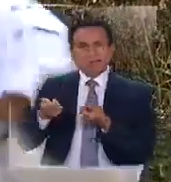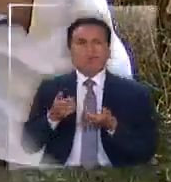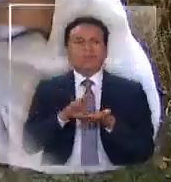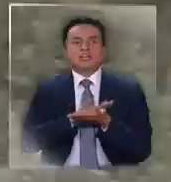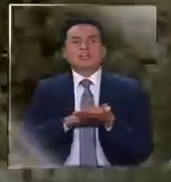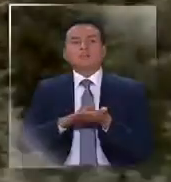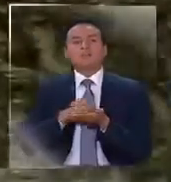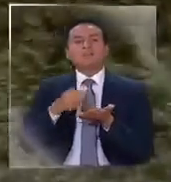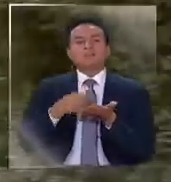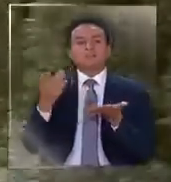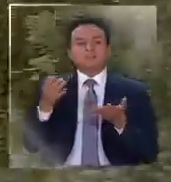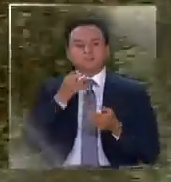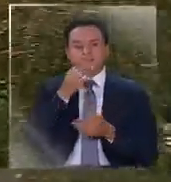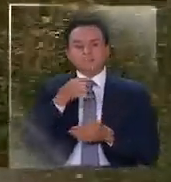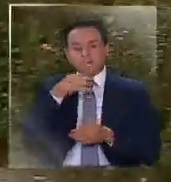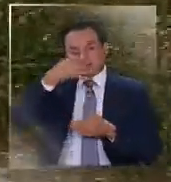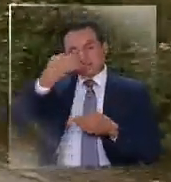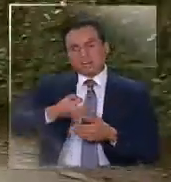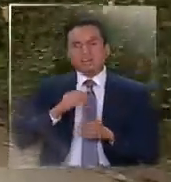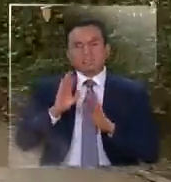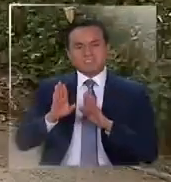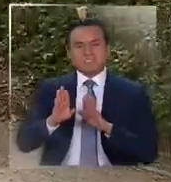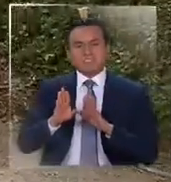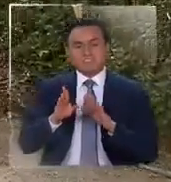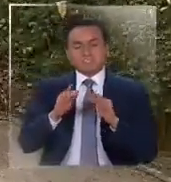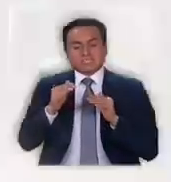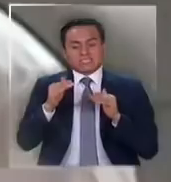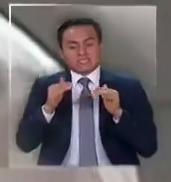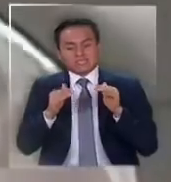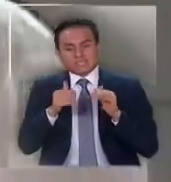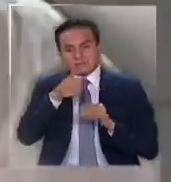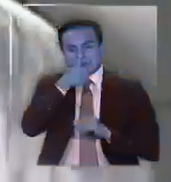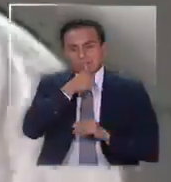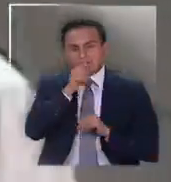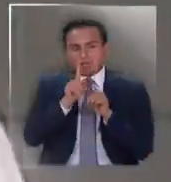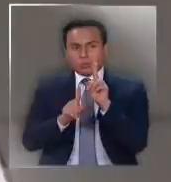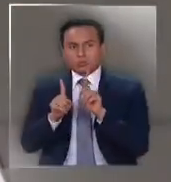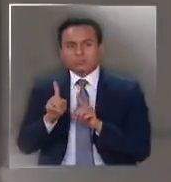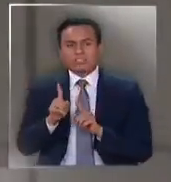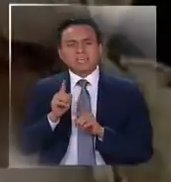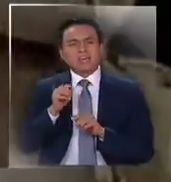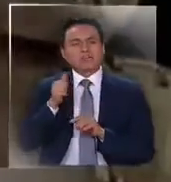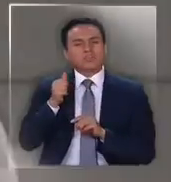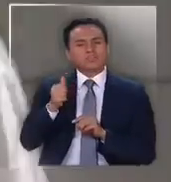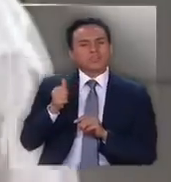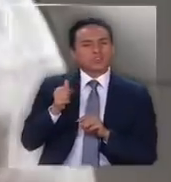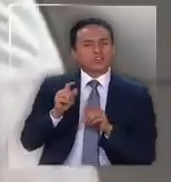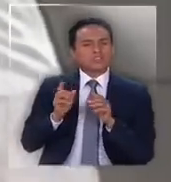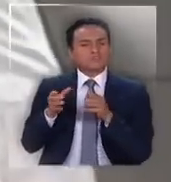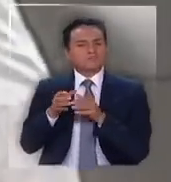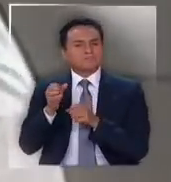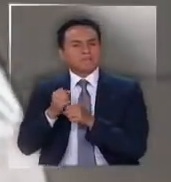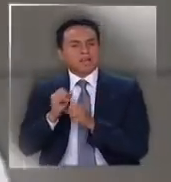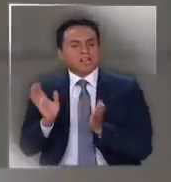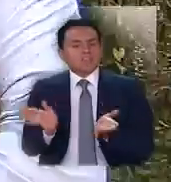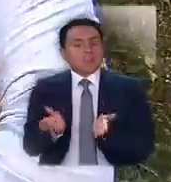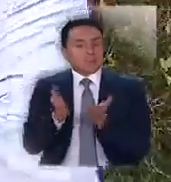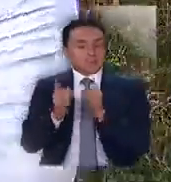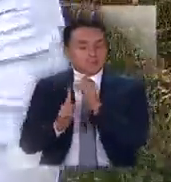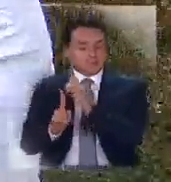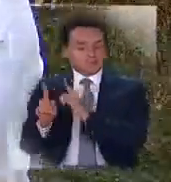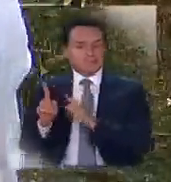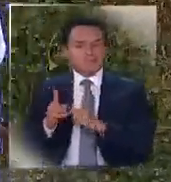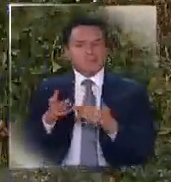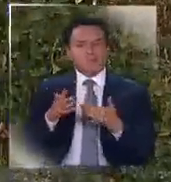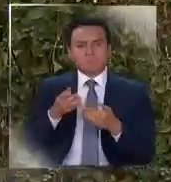ejemplo? Miles. Y su franqueza siempre le ha hecho jugar al límite de la paciencia de algunos ejecutivos, directores y hasta animadores. Si tengo